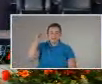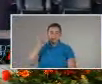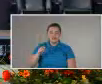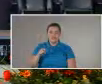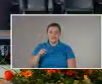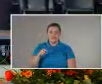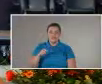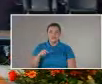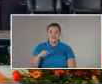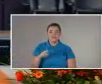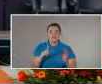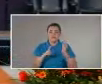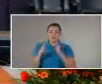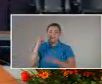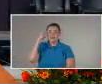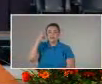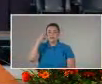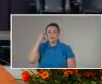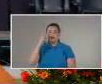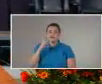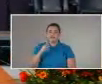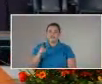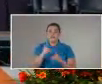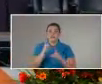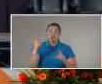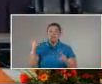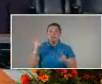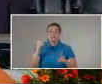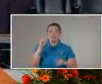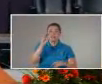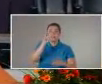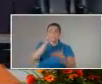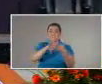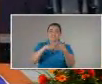Pablo, desde la cárcel en Filipenses, dice a la iglesia: